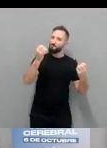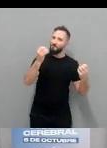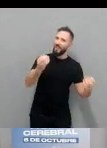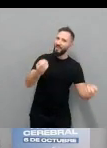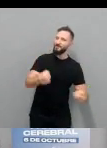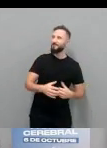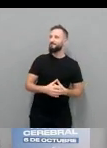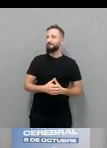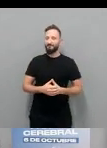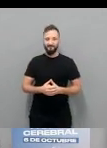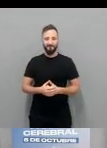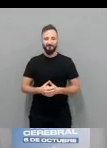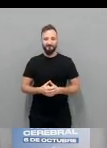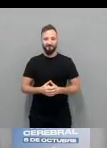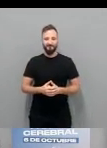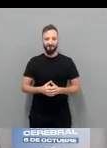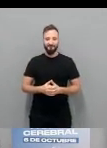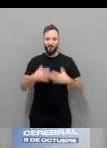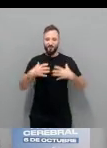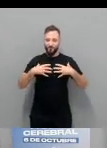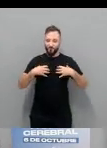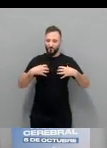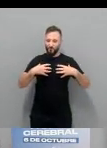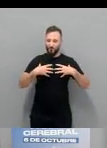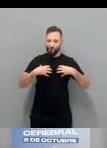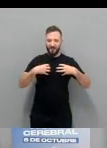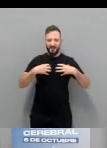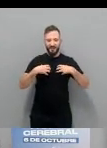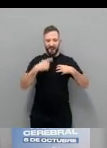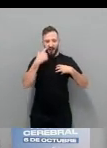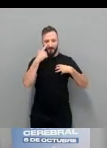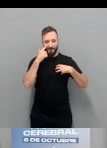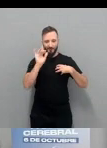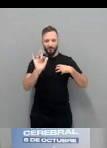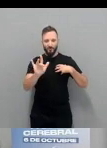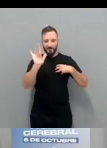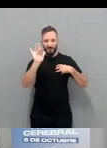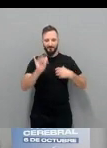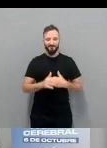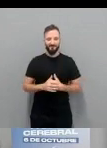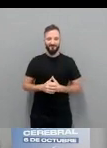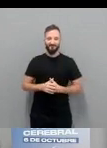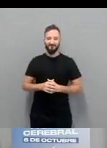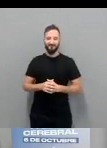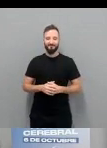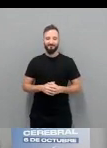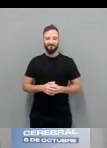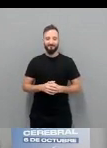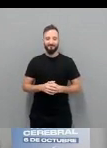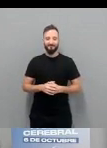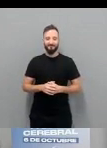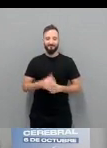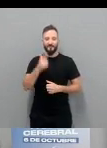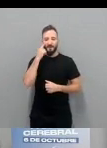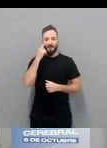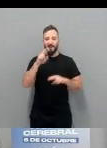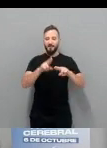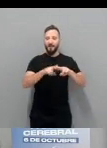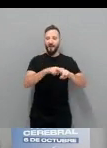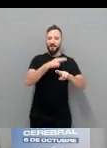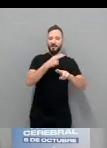¡Bien! Pero una sola o la oveja. Venga, ¿le damos a la oveja? Ponerle los